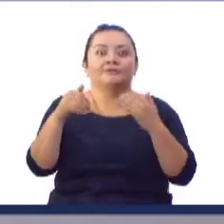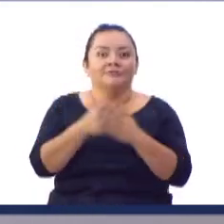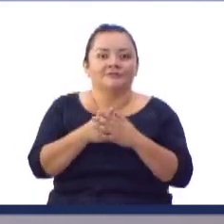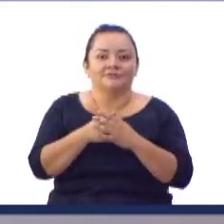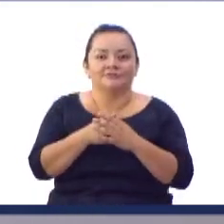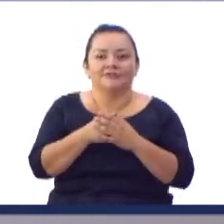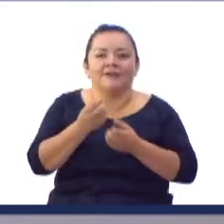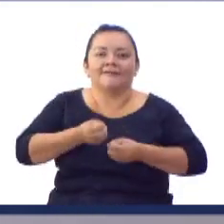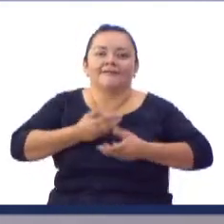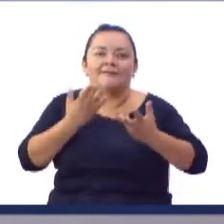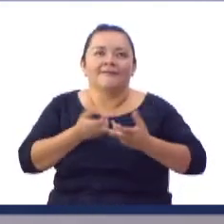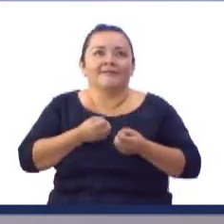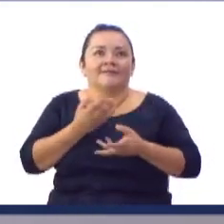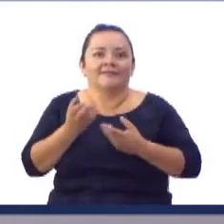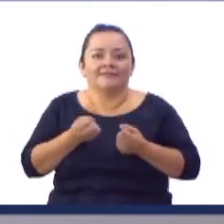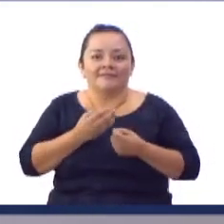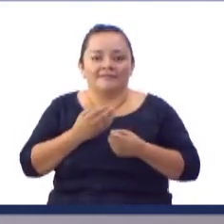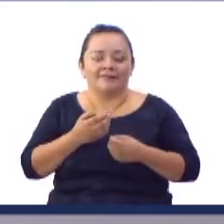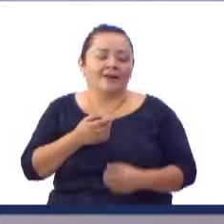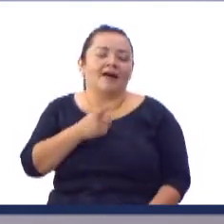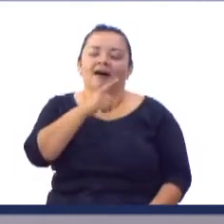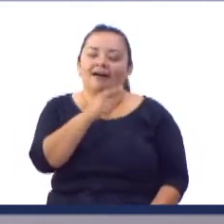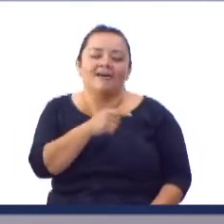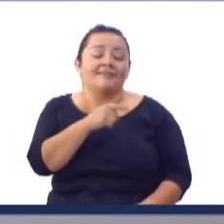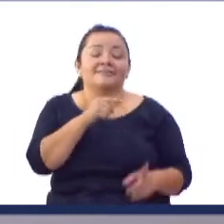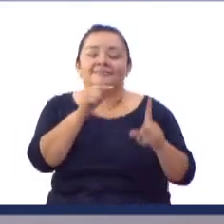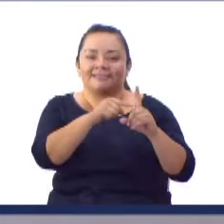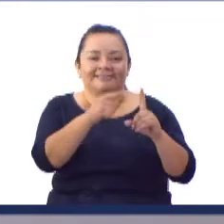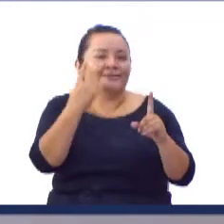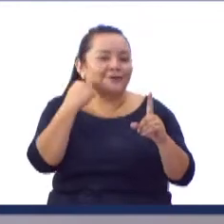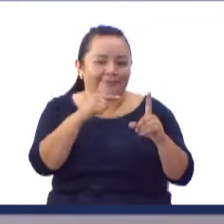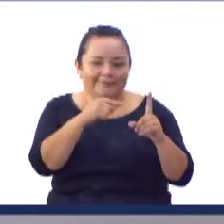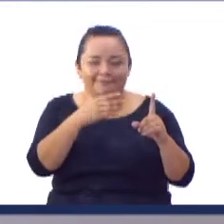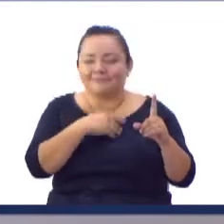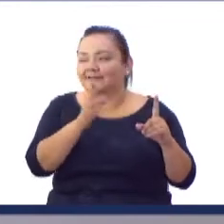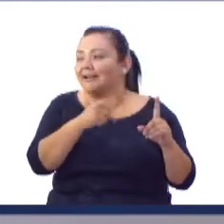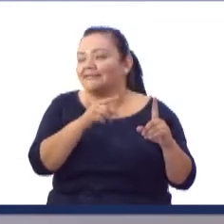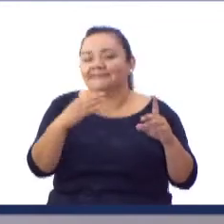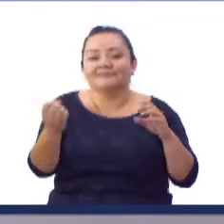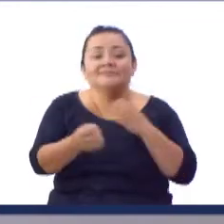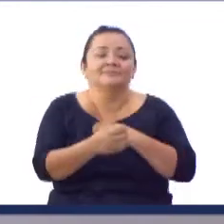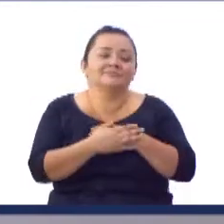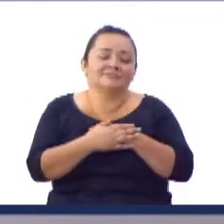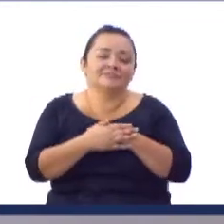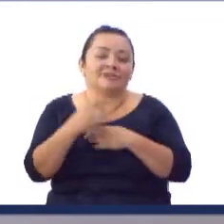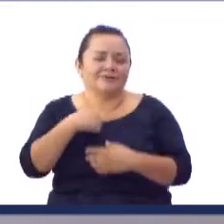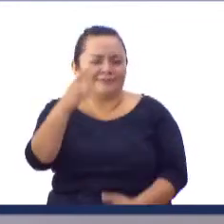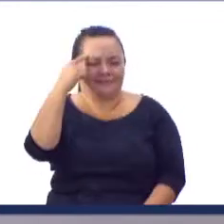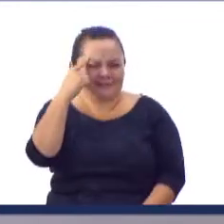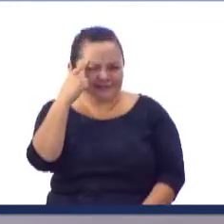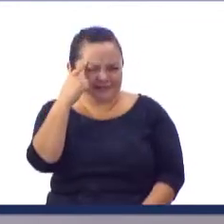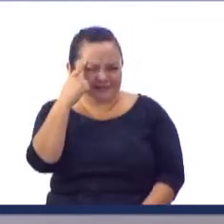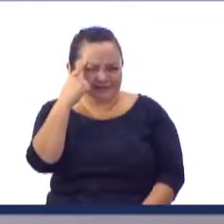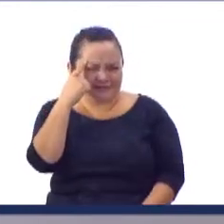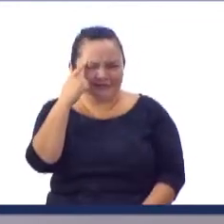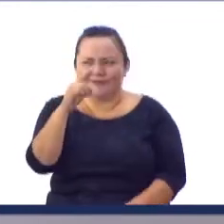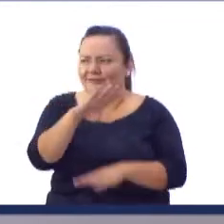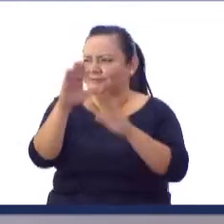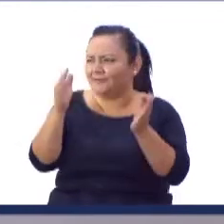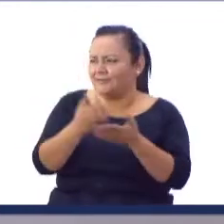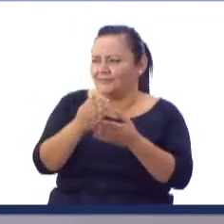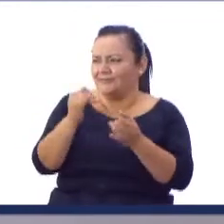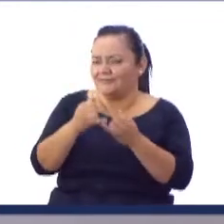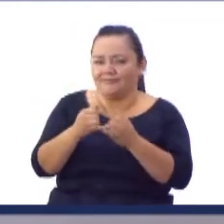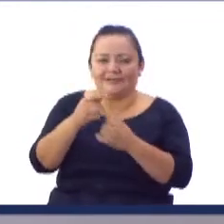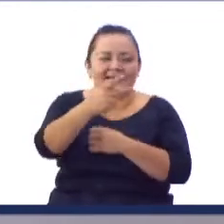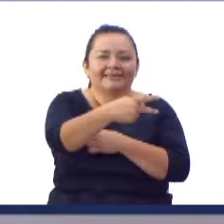hablando era de lo que el ingrato le está haciendo y en mi mente dijo que el mundo está acabando y